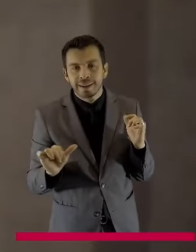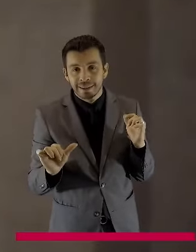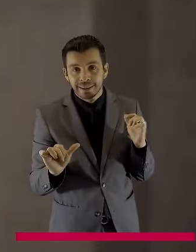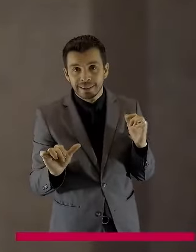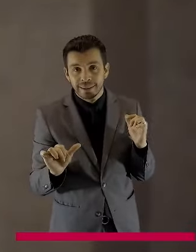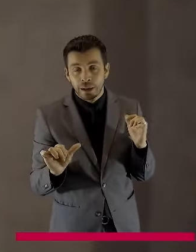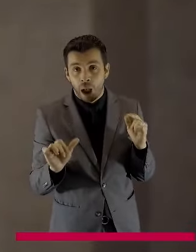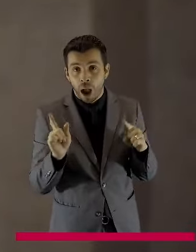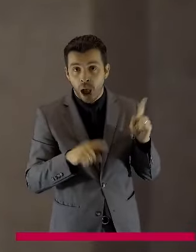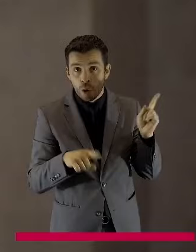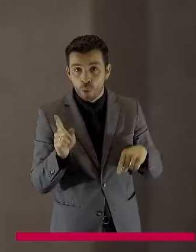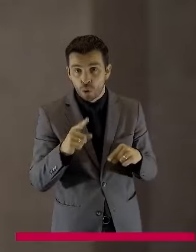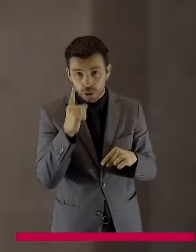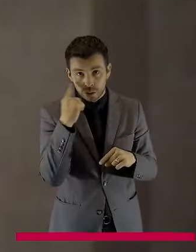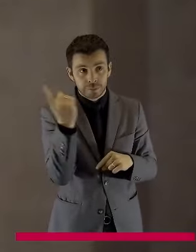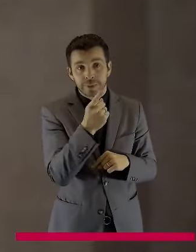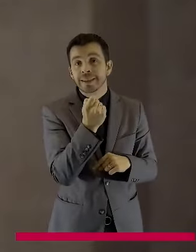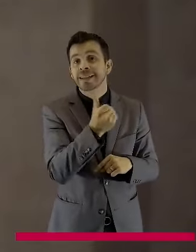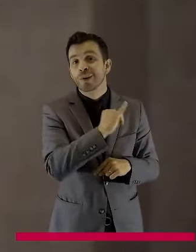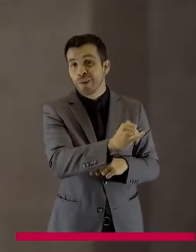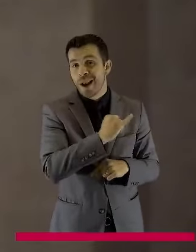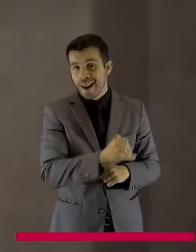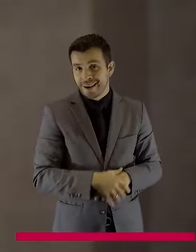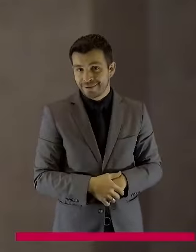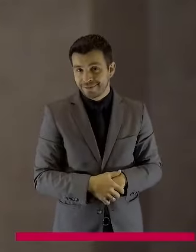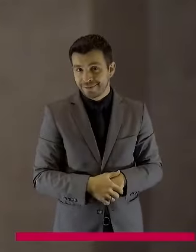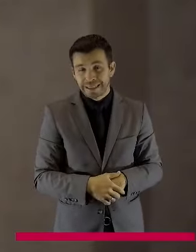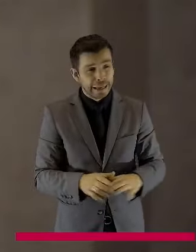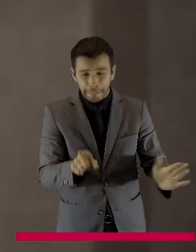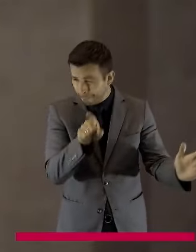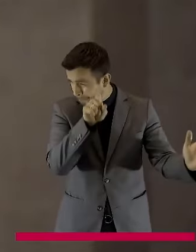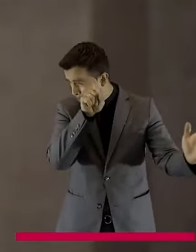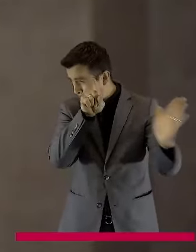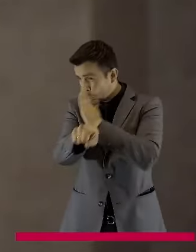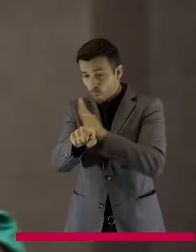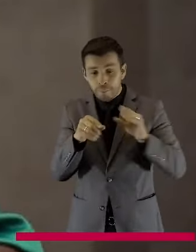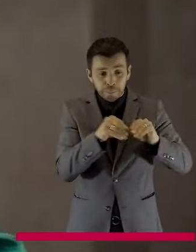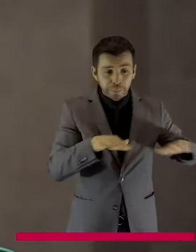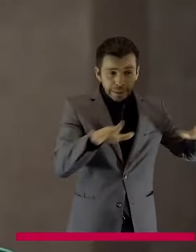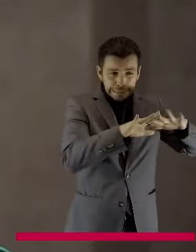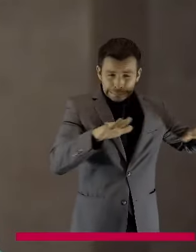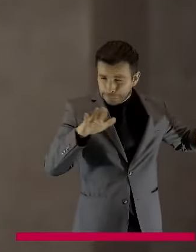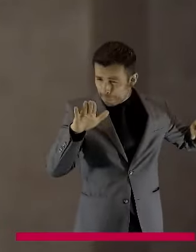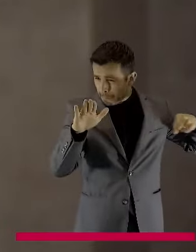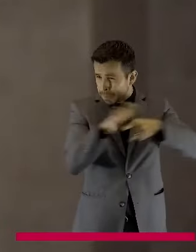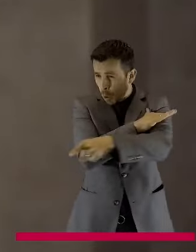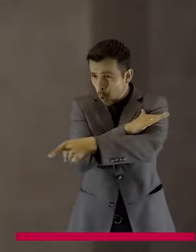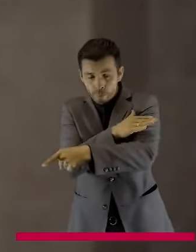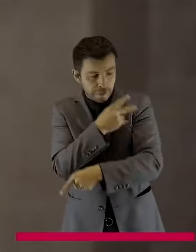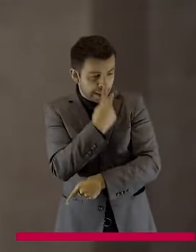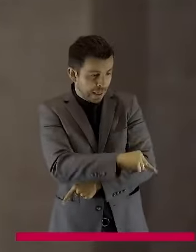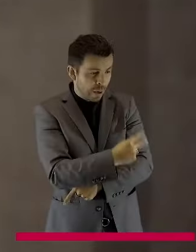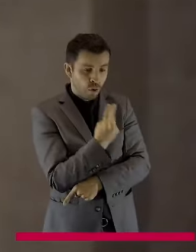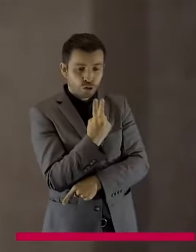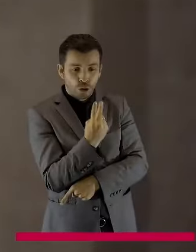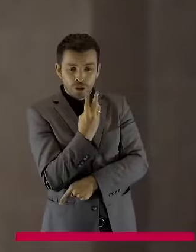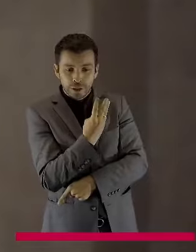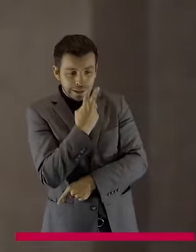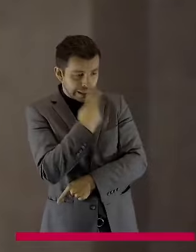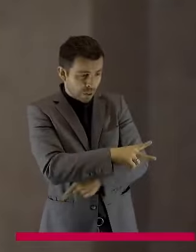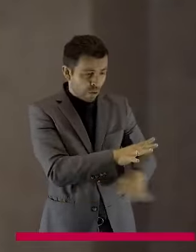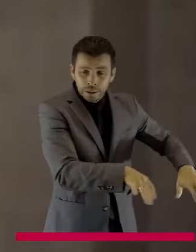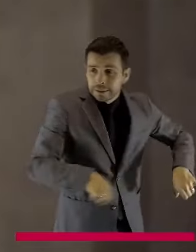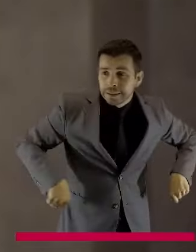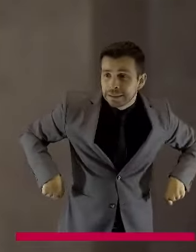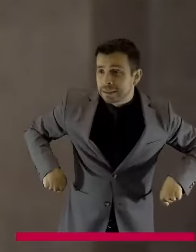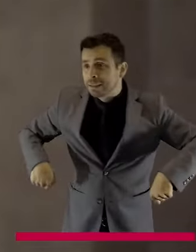que muchas que parecen a mí, saliendo huyendo de sus territorios con 2 y 3 hijos, no